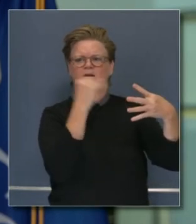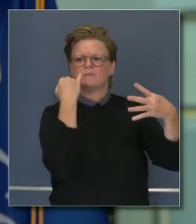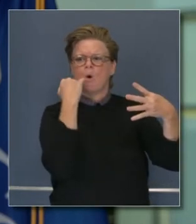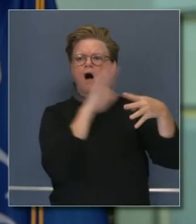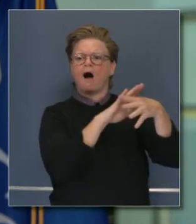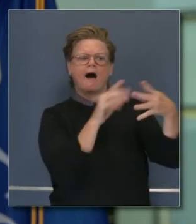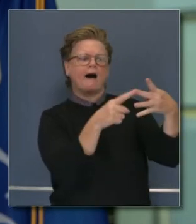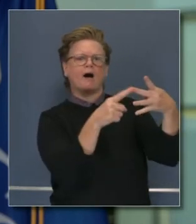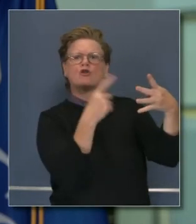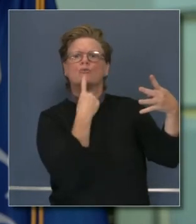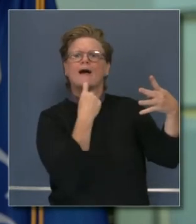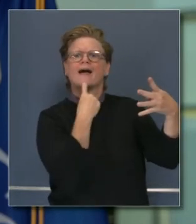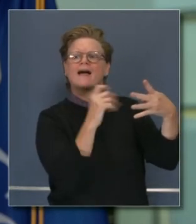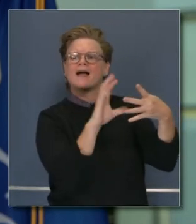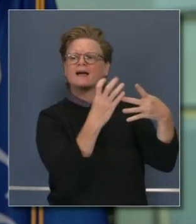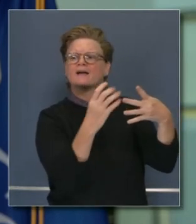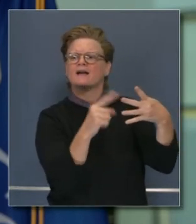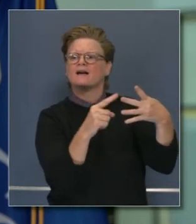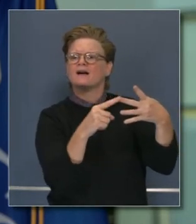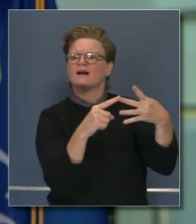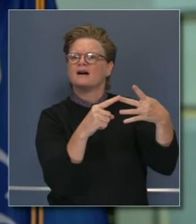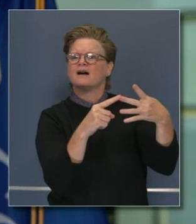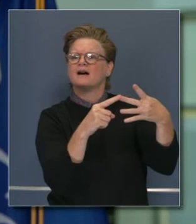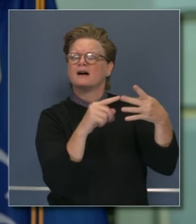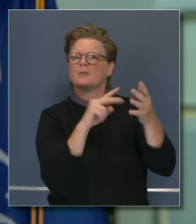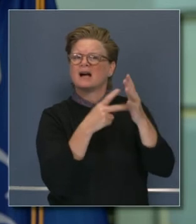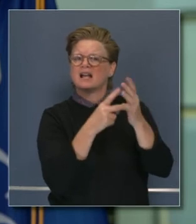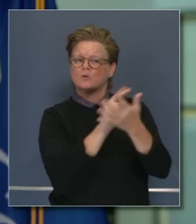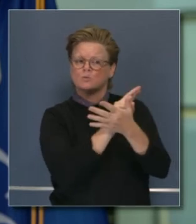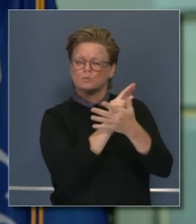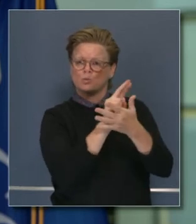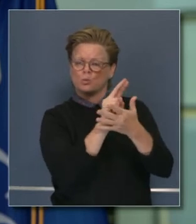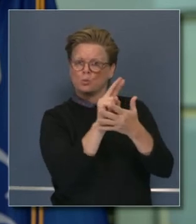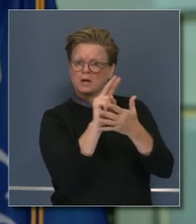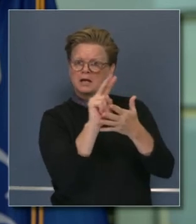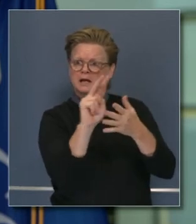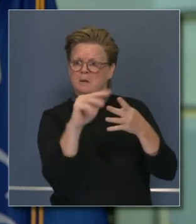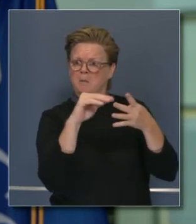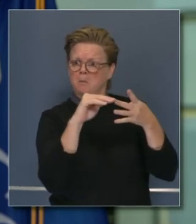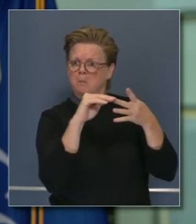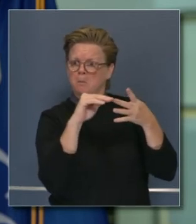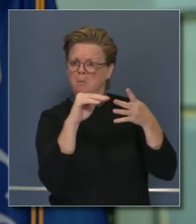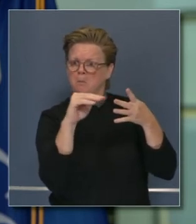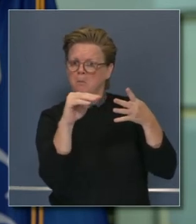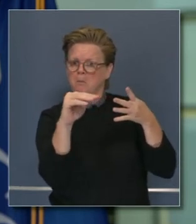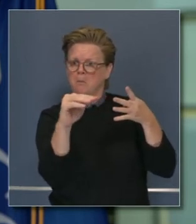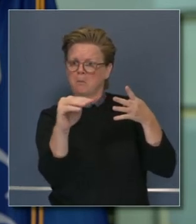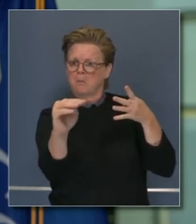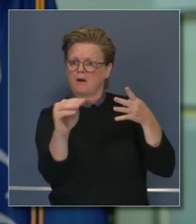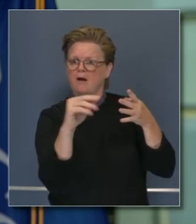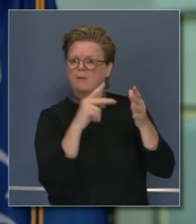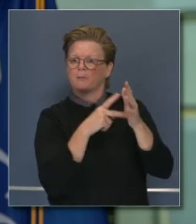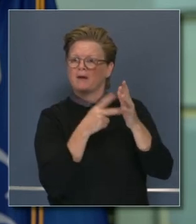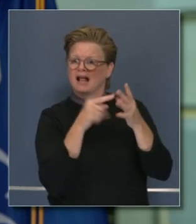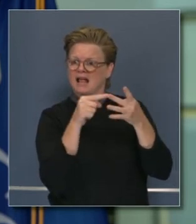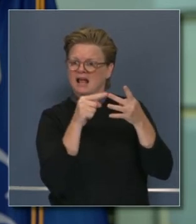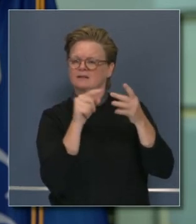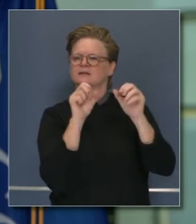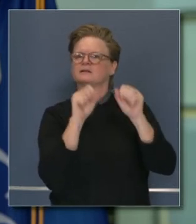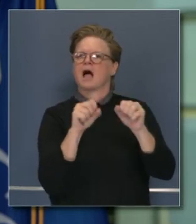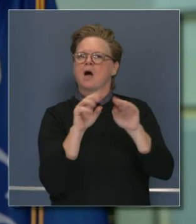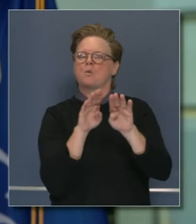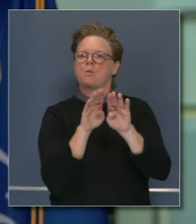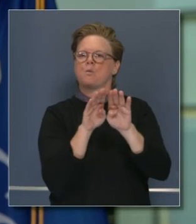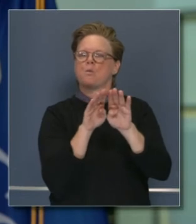2, entonces después de 14 días, 2 semanas de esperar en ese nivel rojo, entonces